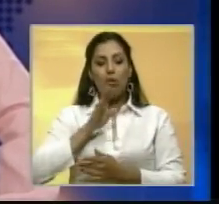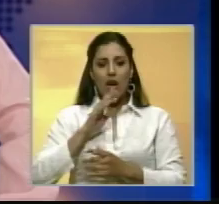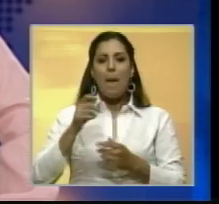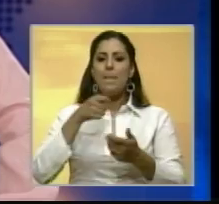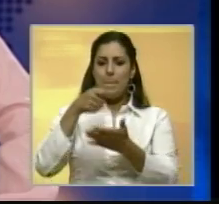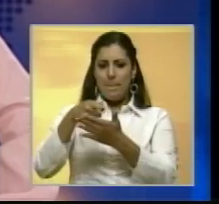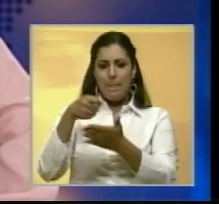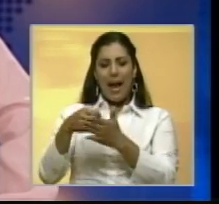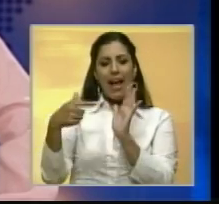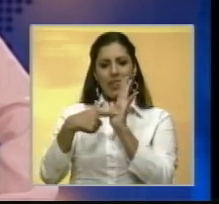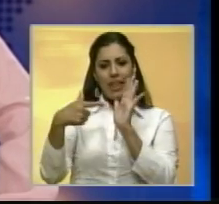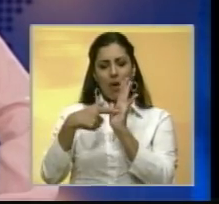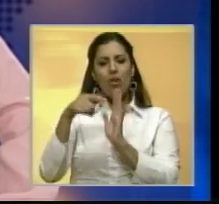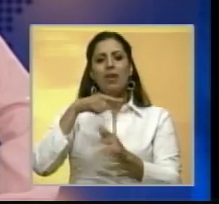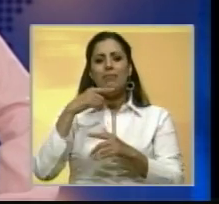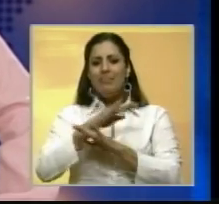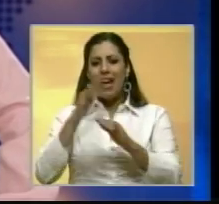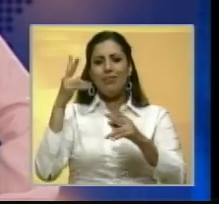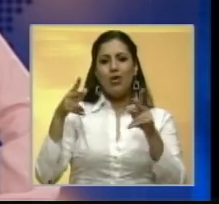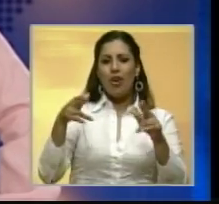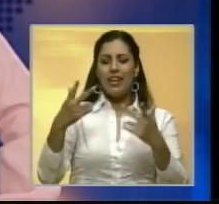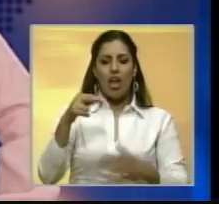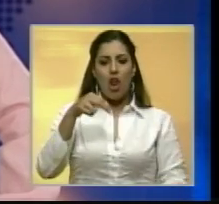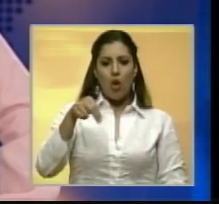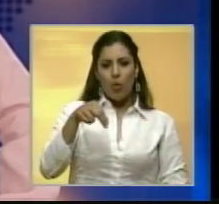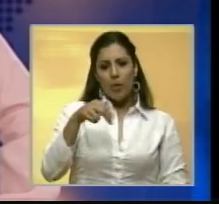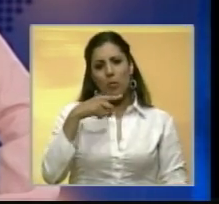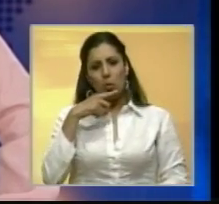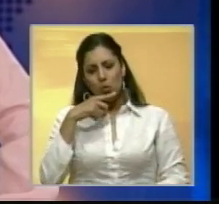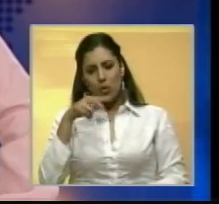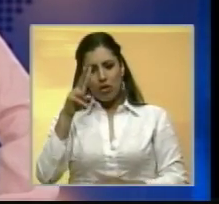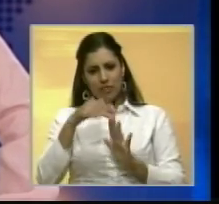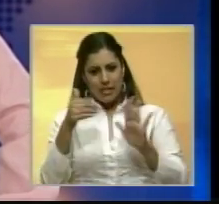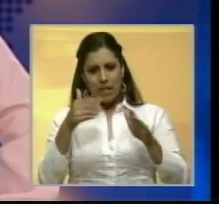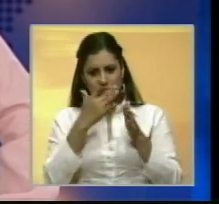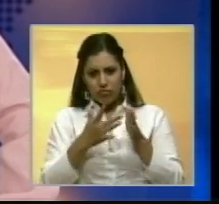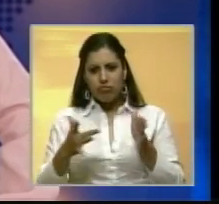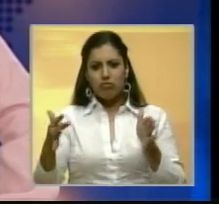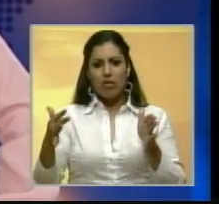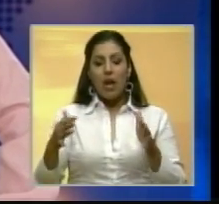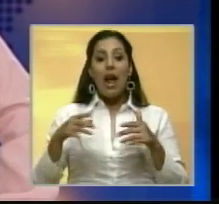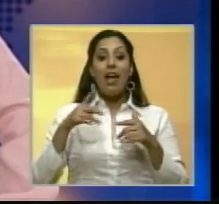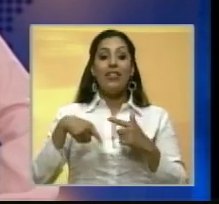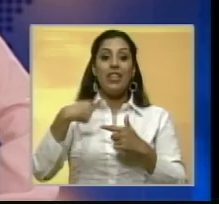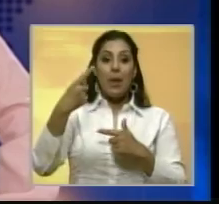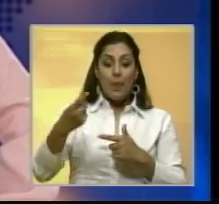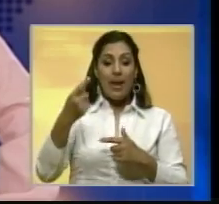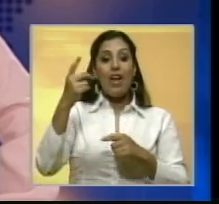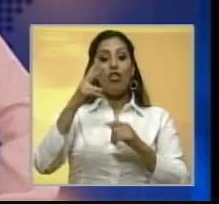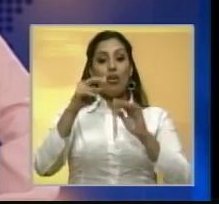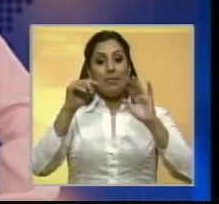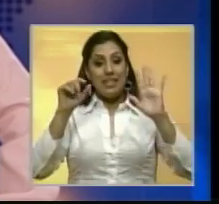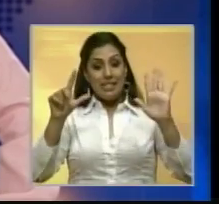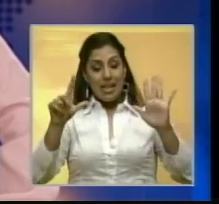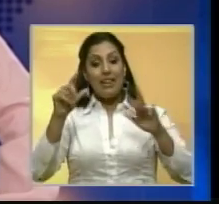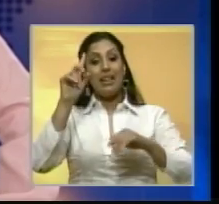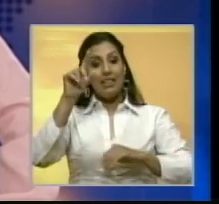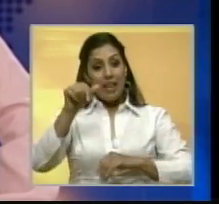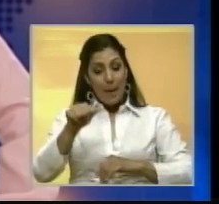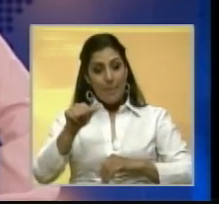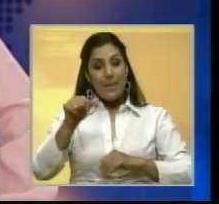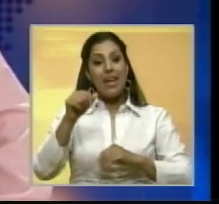de pagos de la deuda que vence en octubre y noviembre de 2016, además del mes de abril de 2017, tal como lo establecieron